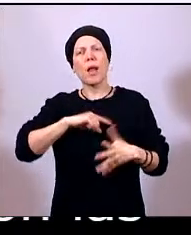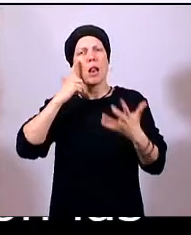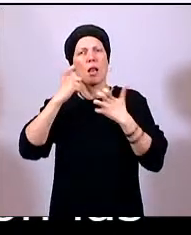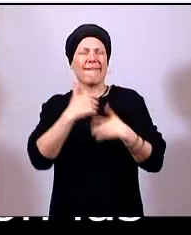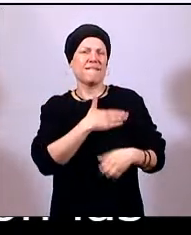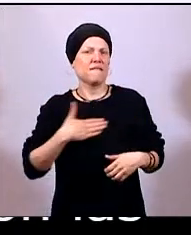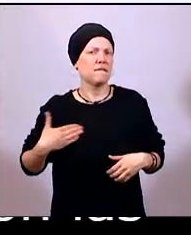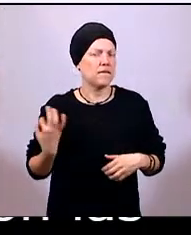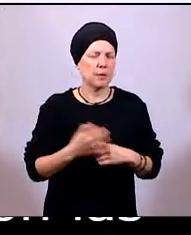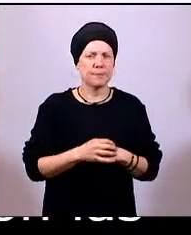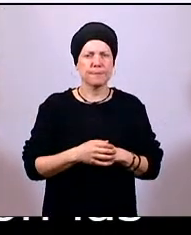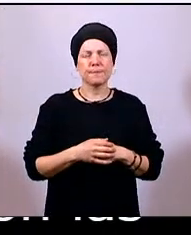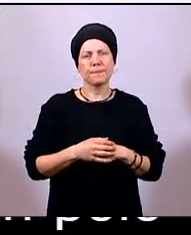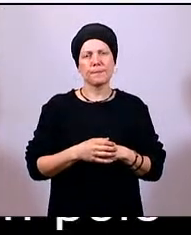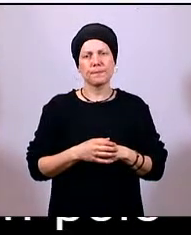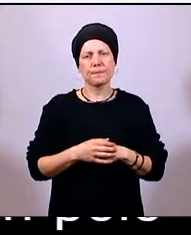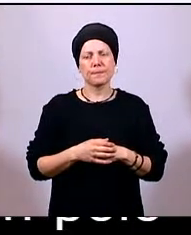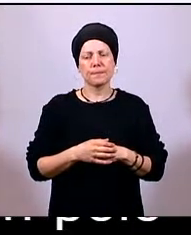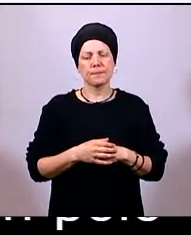que